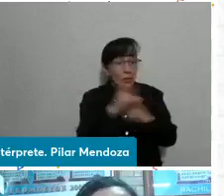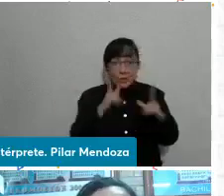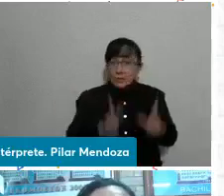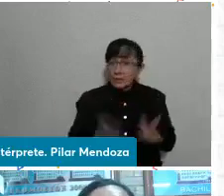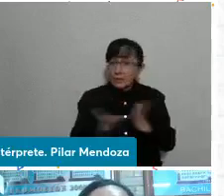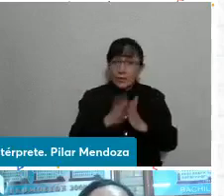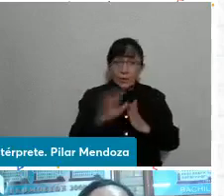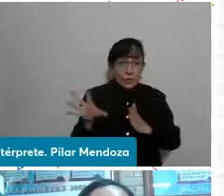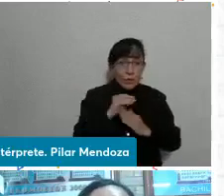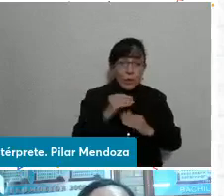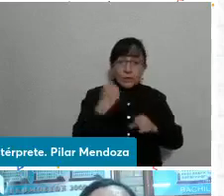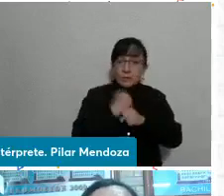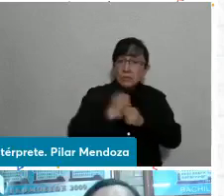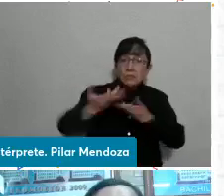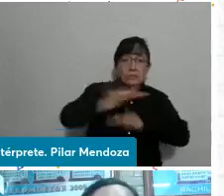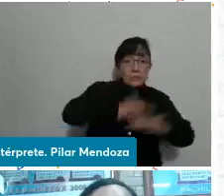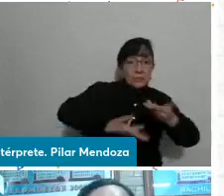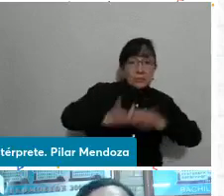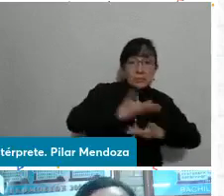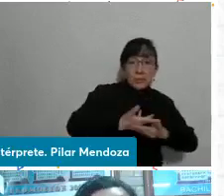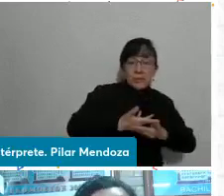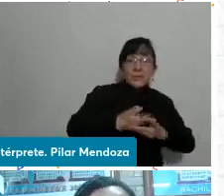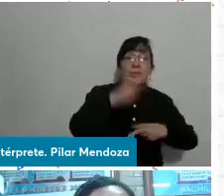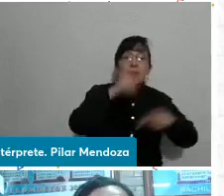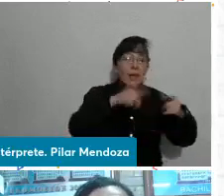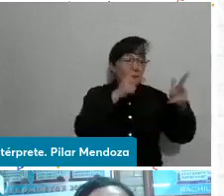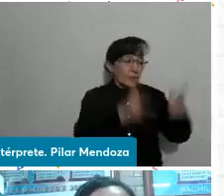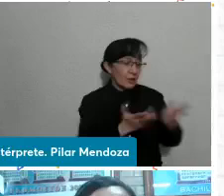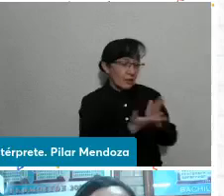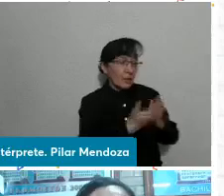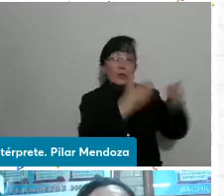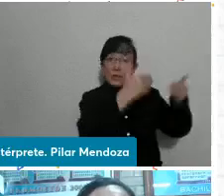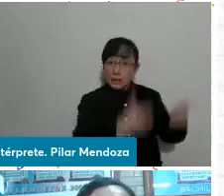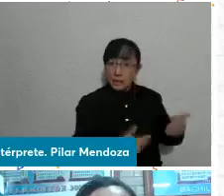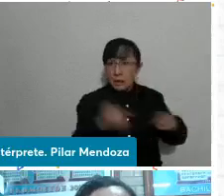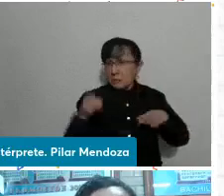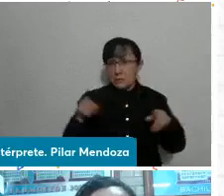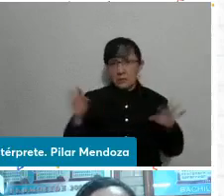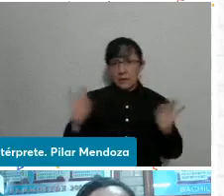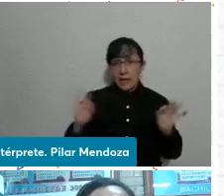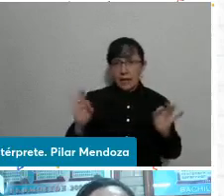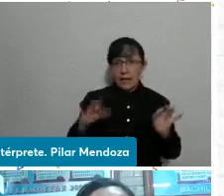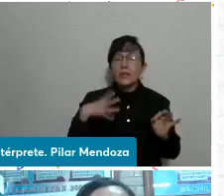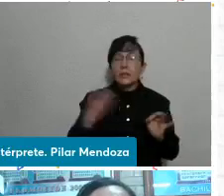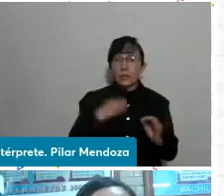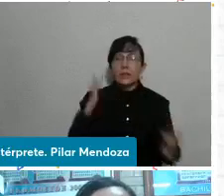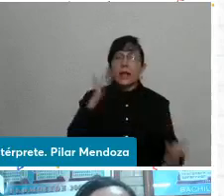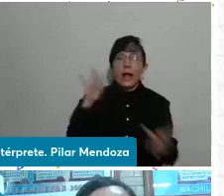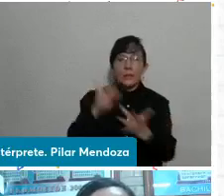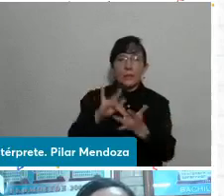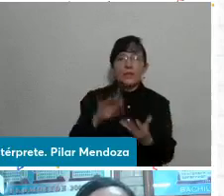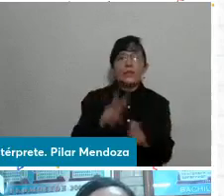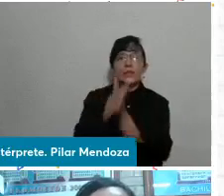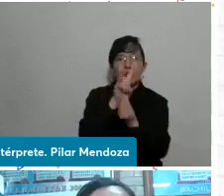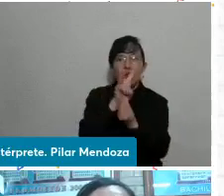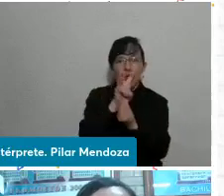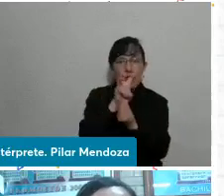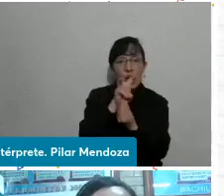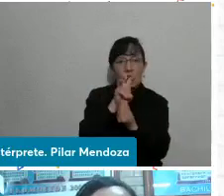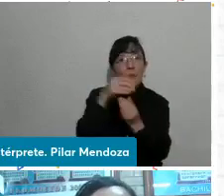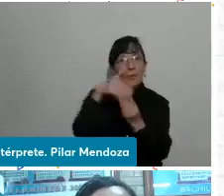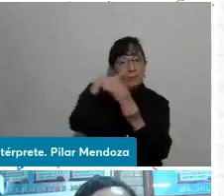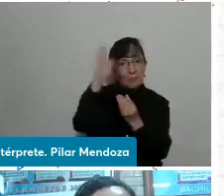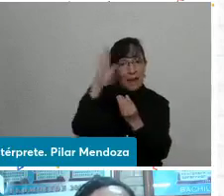conjunta, estudiantes con y sin discapacidad. Nosotros nos centramos en el grado octavo, ya que es donde hay pues gran concentración de estudiantes